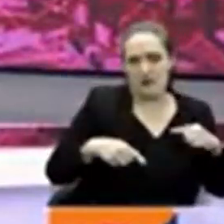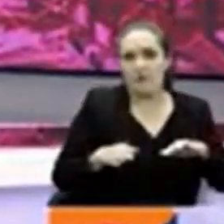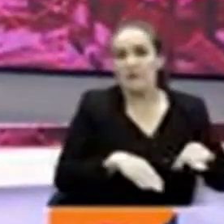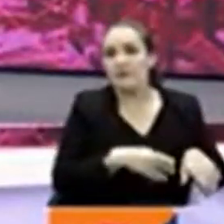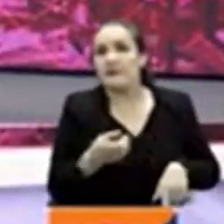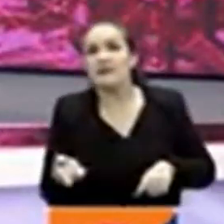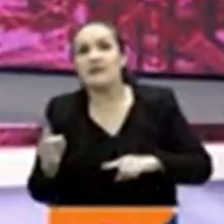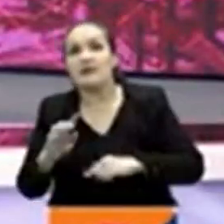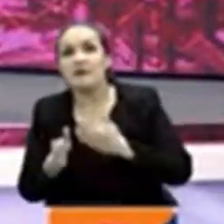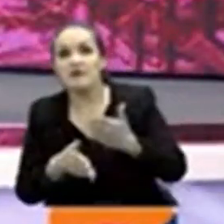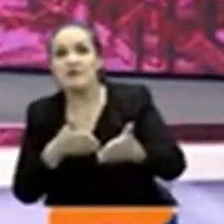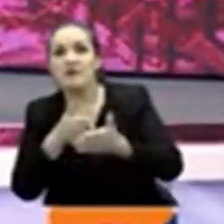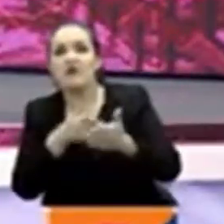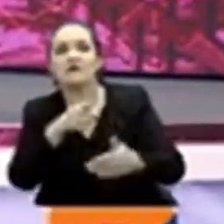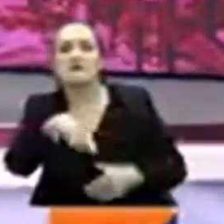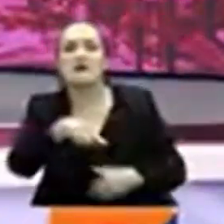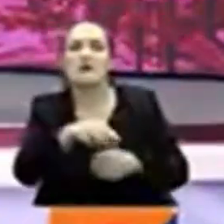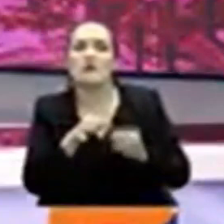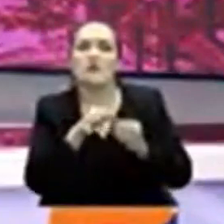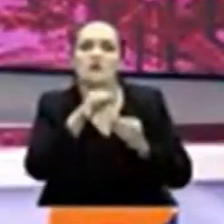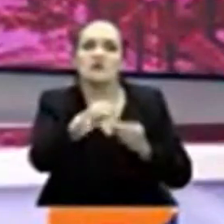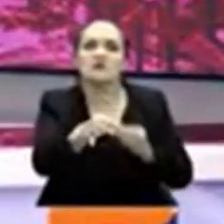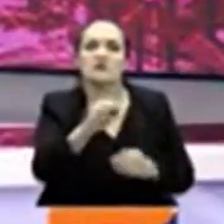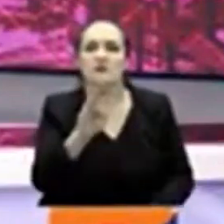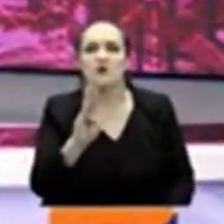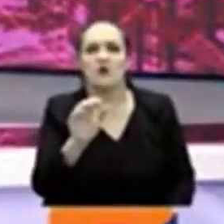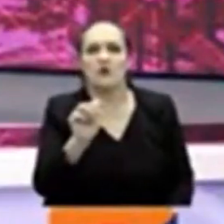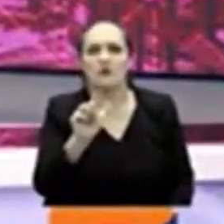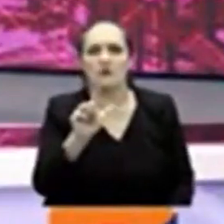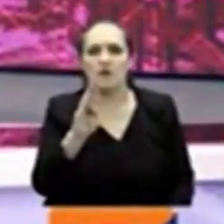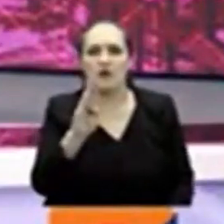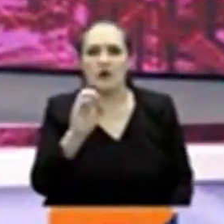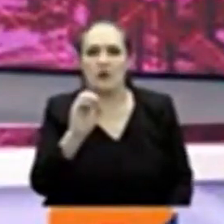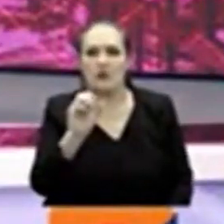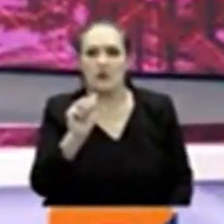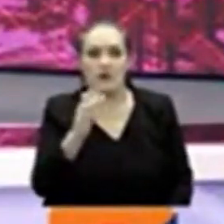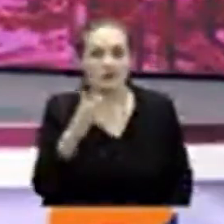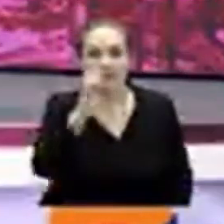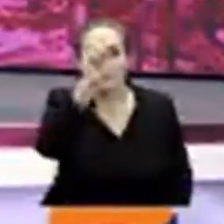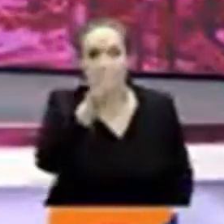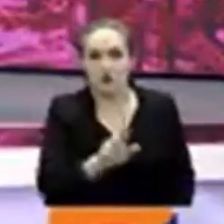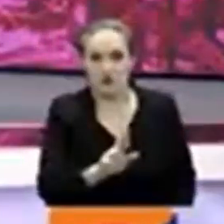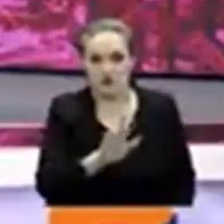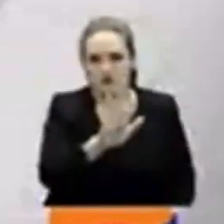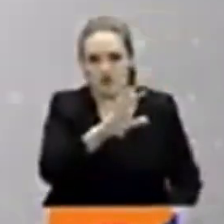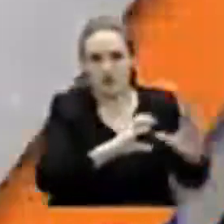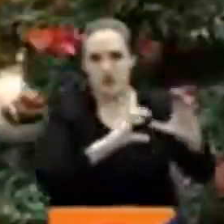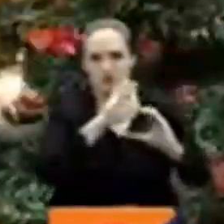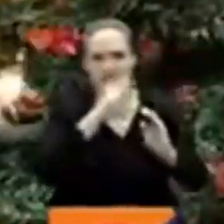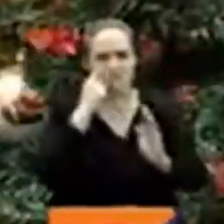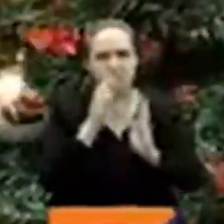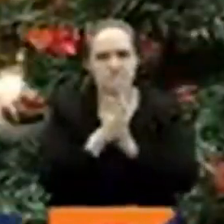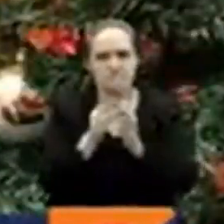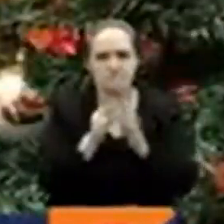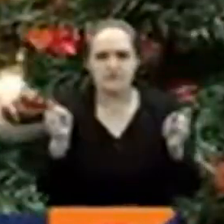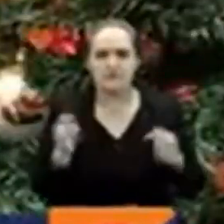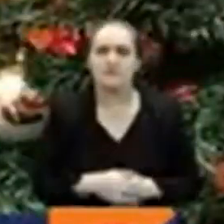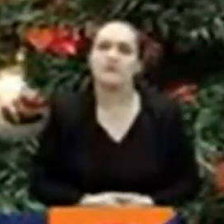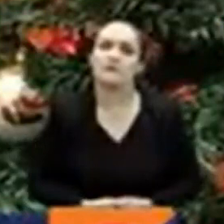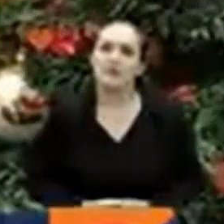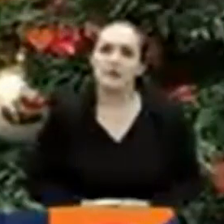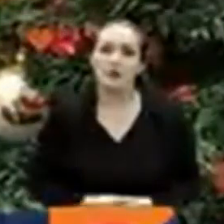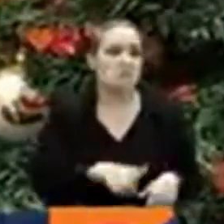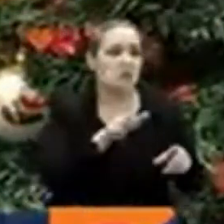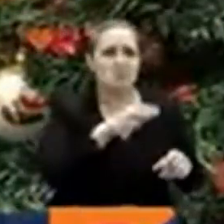municipio de Balboa, en el sur del departamento. El informe es de Rubén Darío Zúñiga, periodista de la Radio Nacional. Mientras hacían